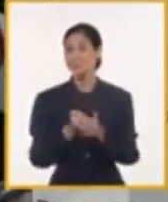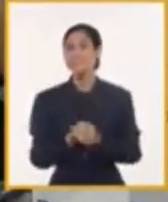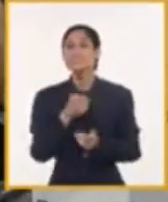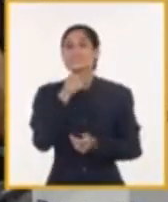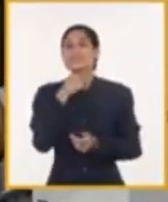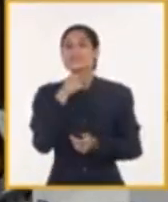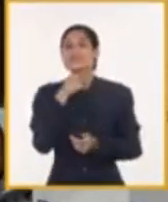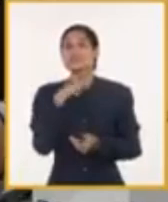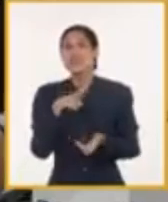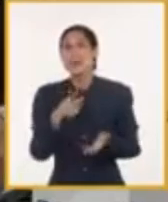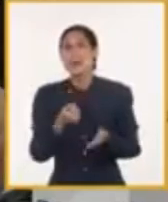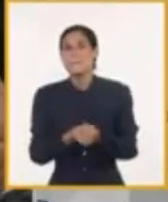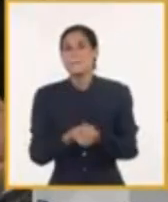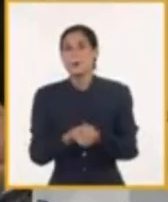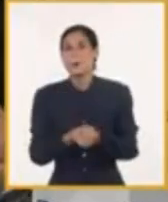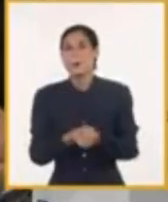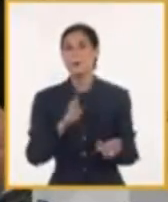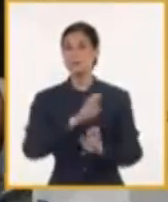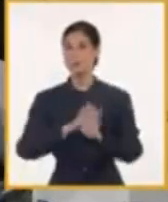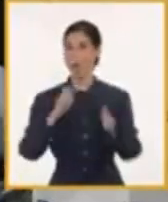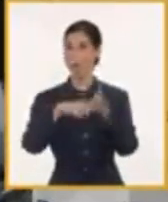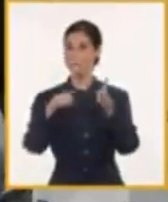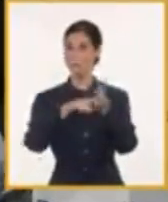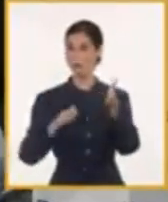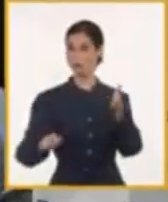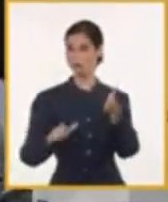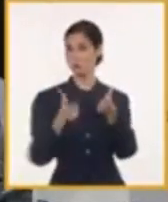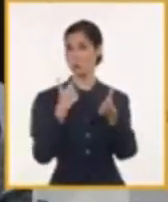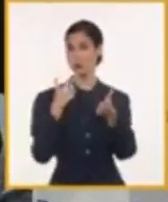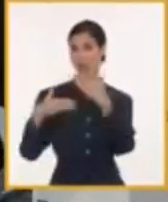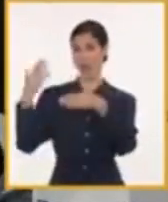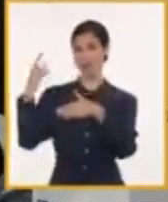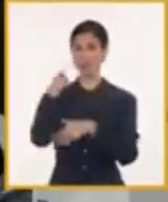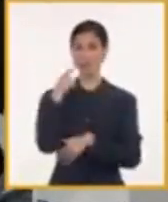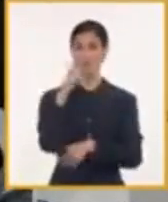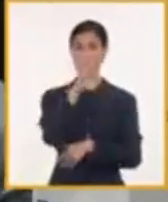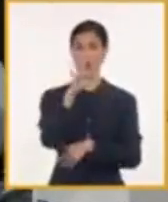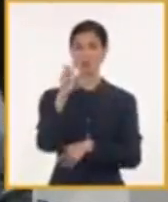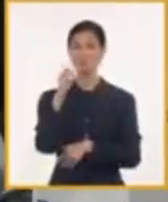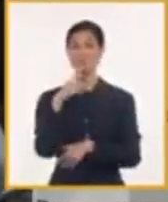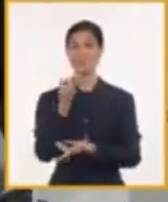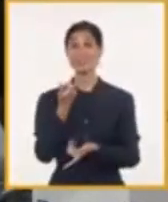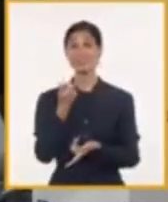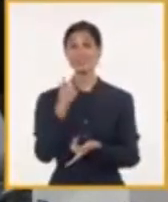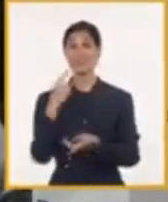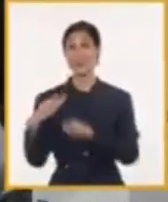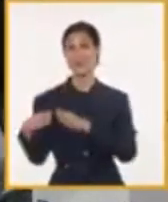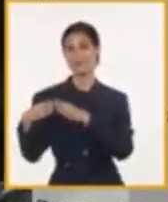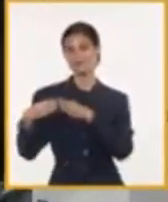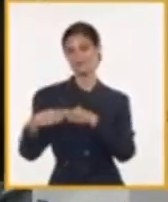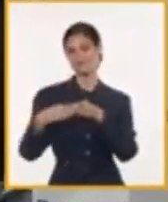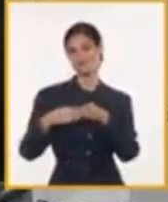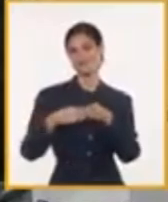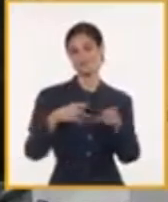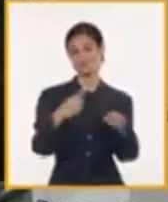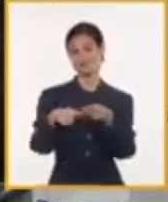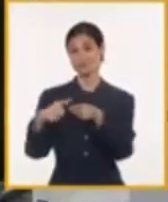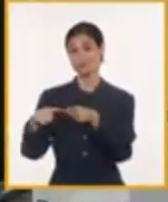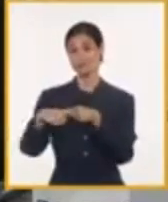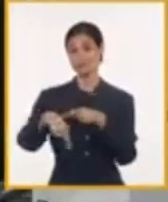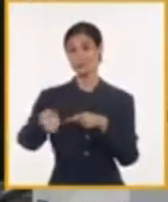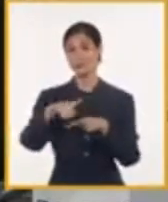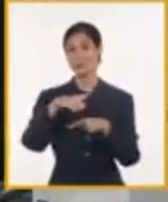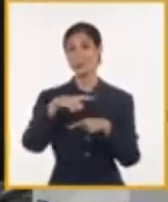llegar al consumo que teníamos en la década del 80, porque dependía de la importación y de la flota que contamos en su momento, pero sí